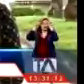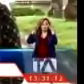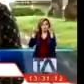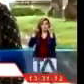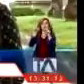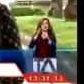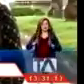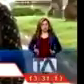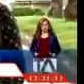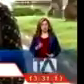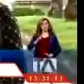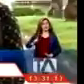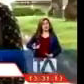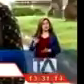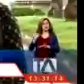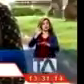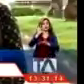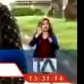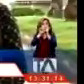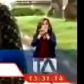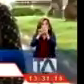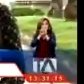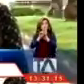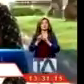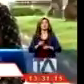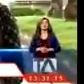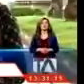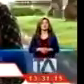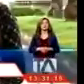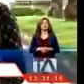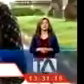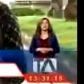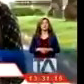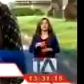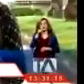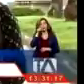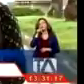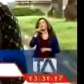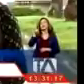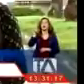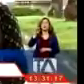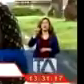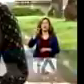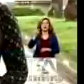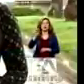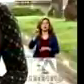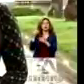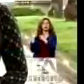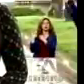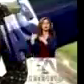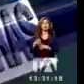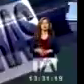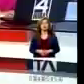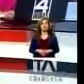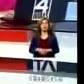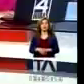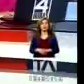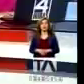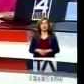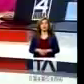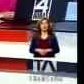el representante legal de esta acería. La fiscal Ivonne Proaño está encargada del caso.